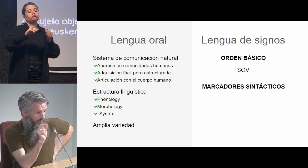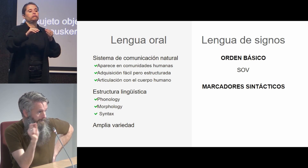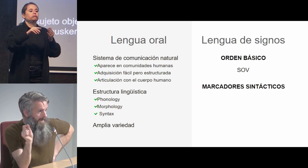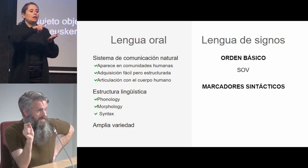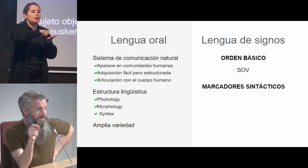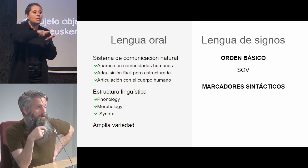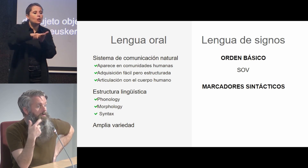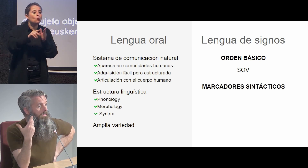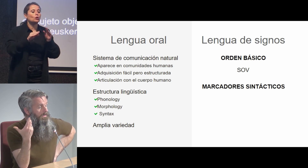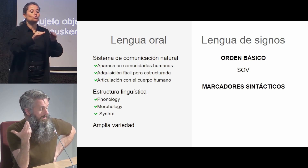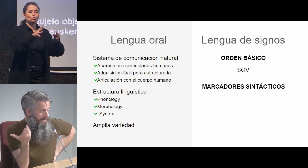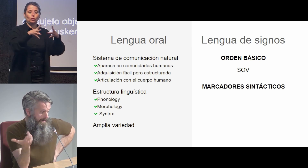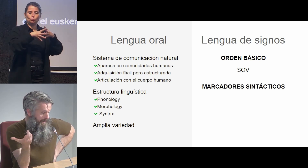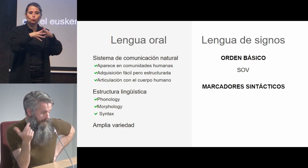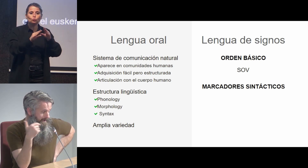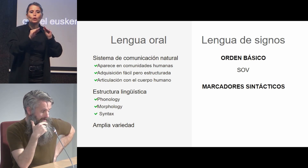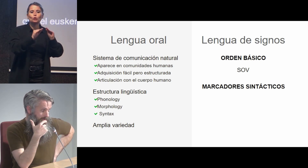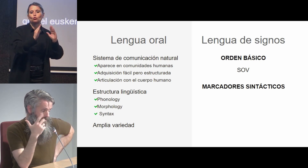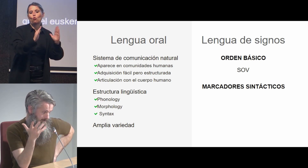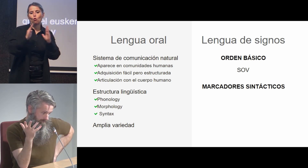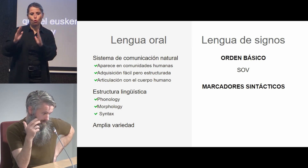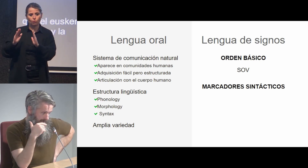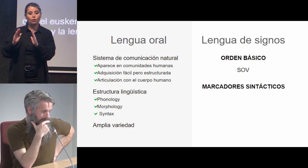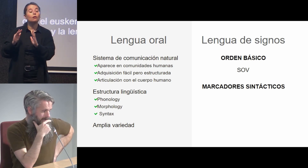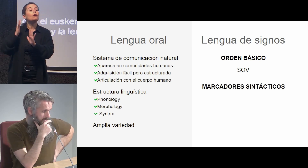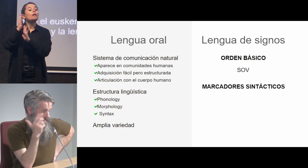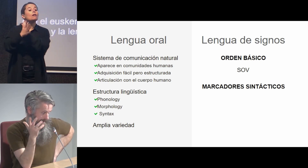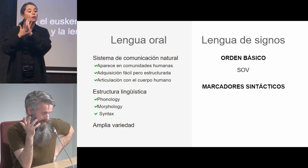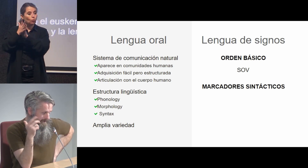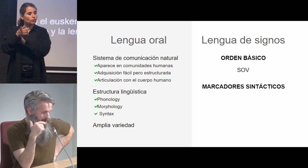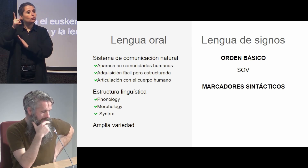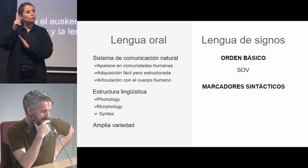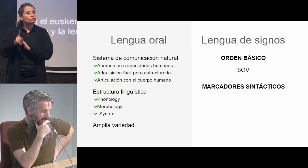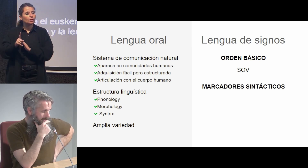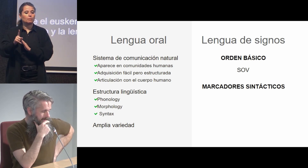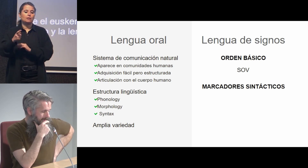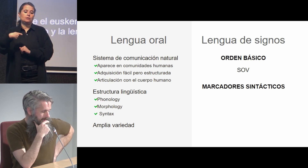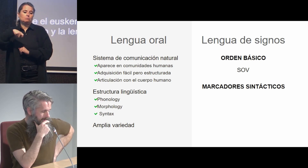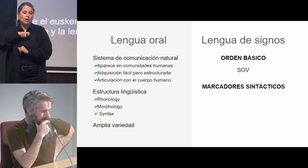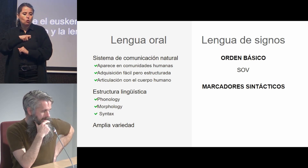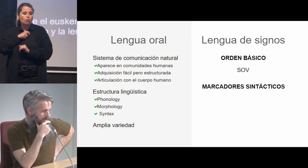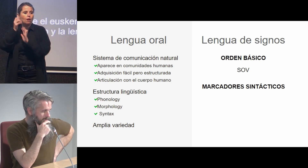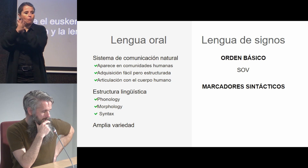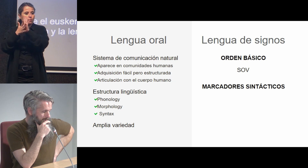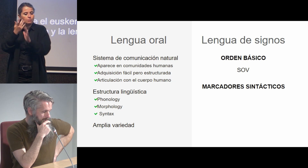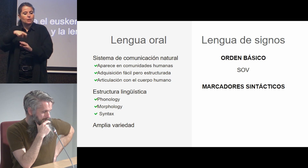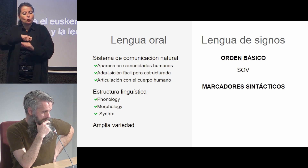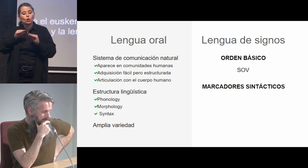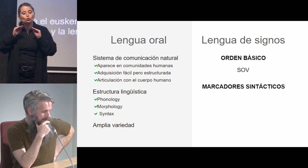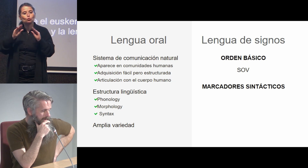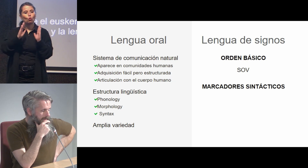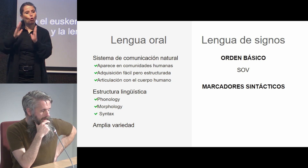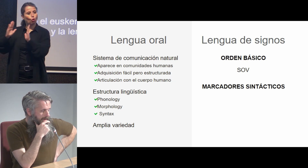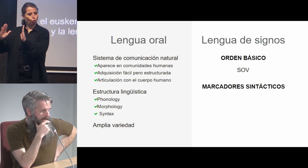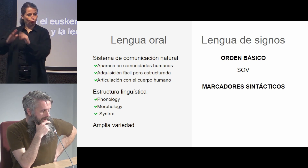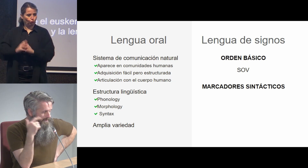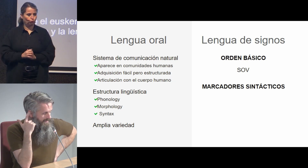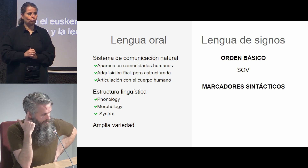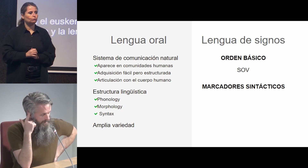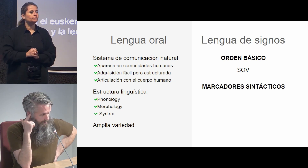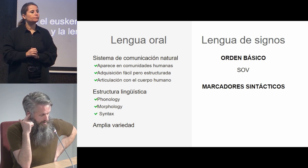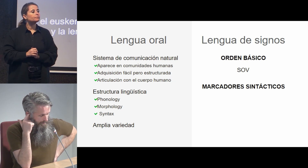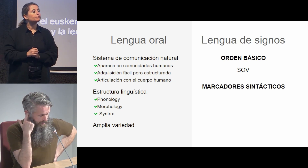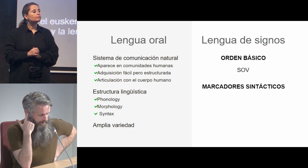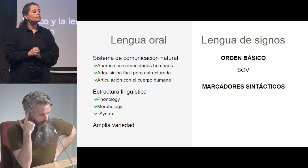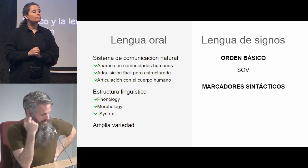estructura, su orden básico, y la lengua de signos, el española tiene el suyo. Y